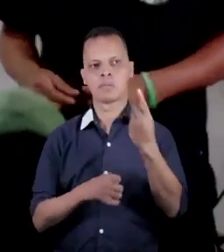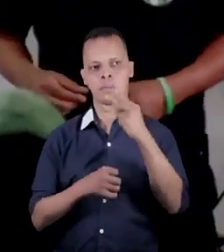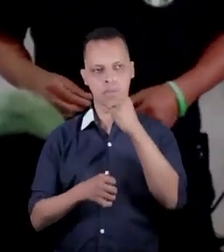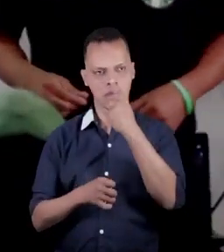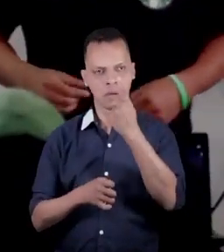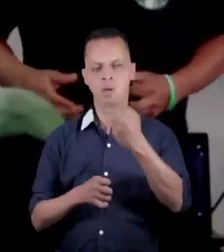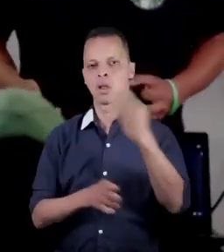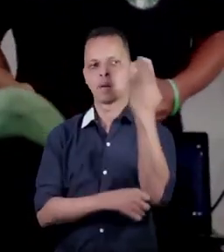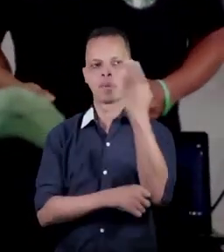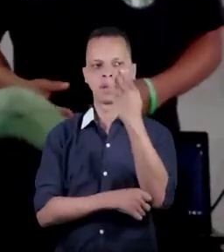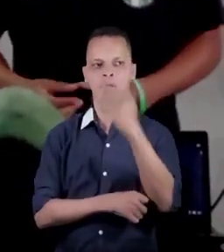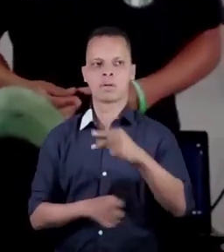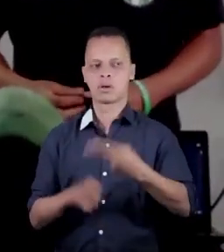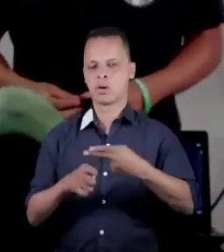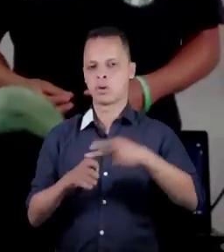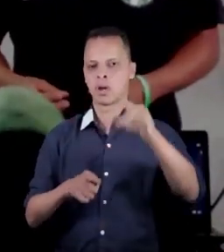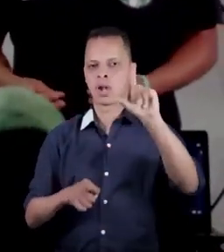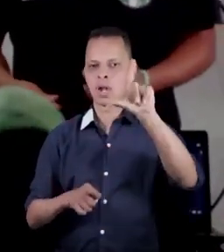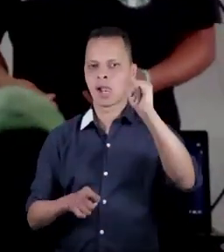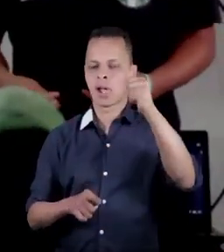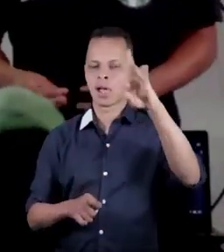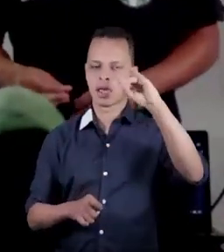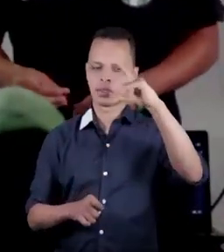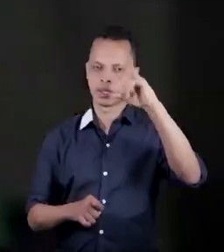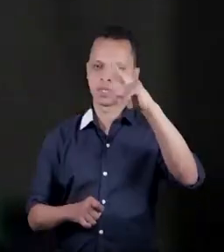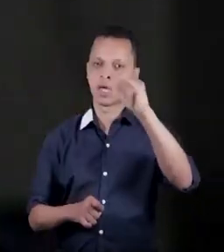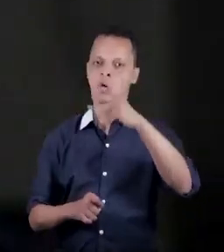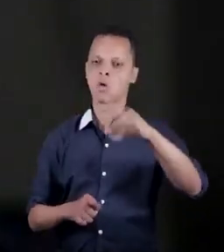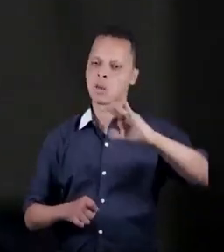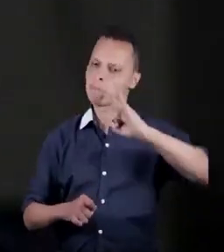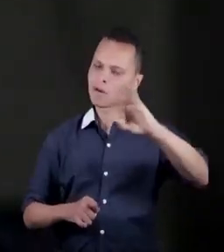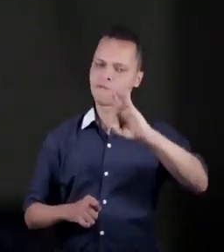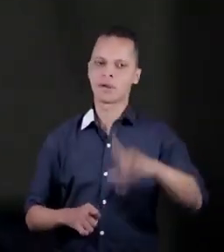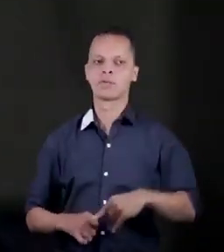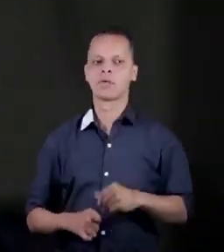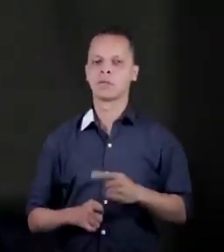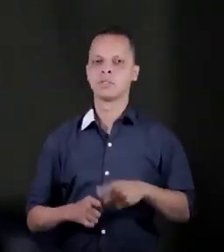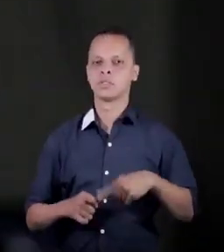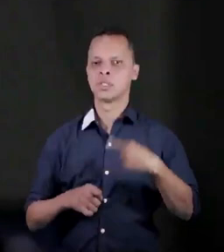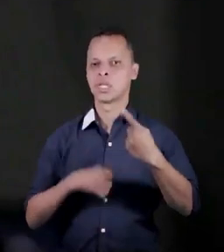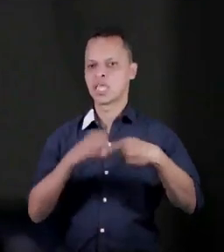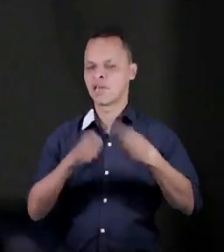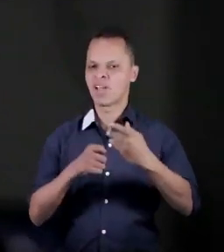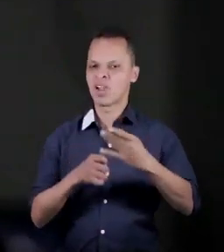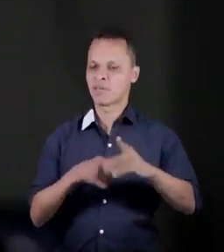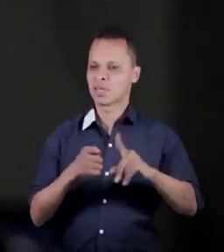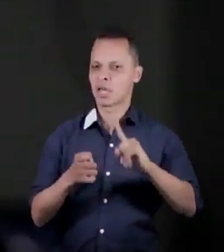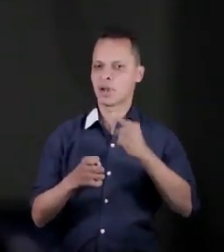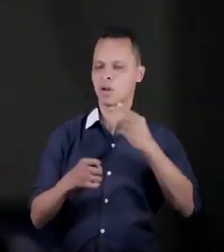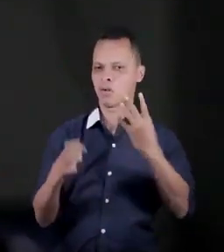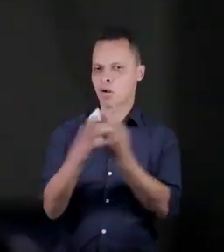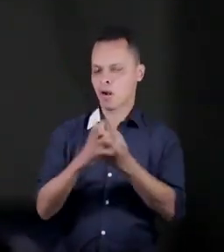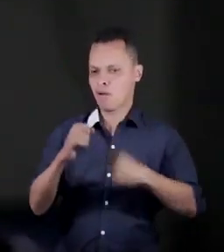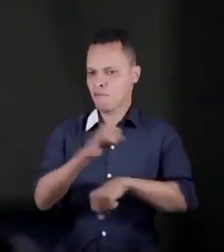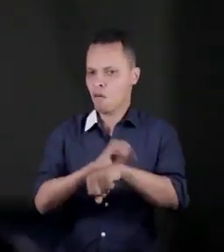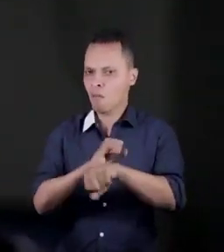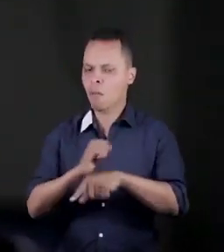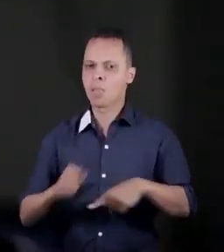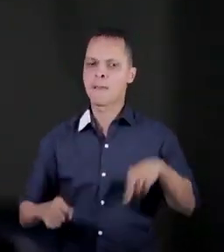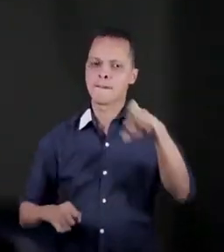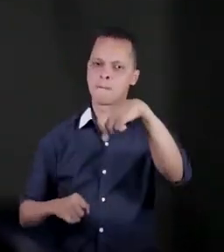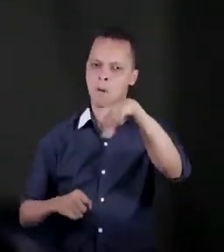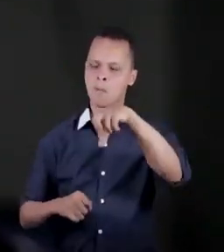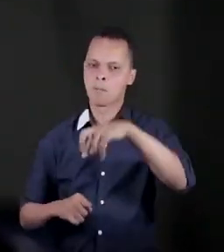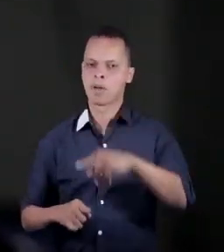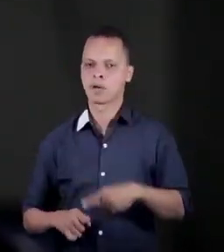es una película que le llaman el objetivo fundamental que tiene el colectivo es reivindicar el fútbol como un deporte